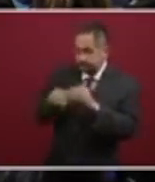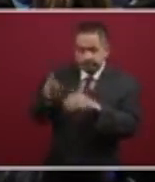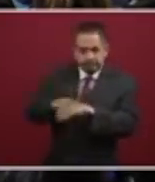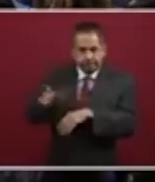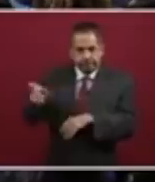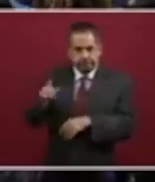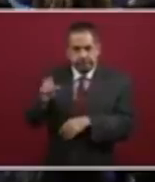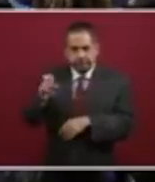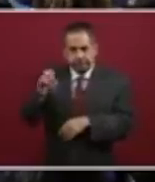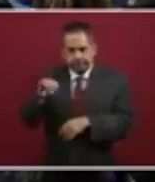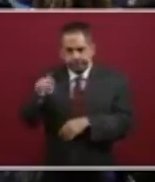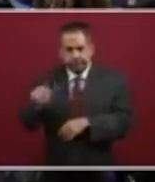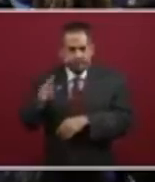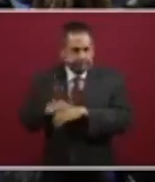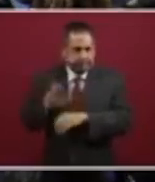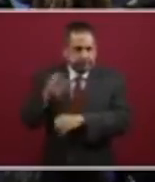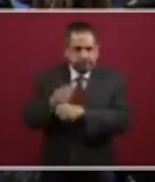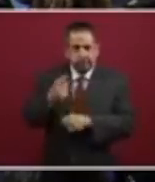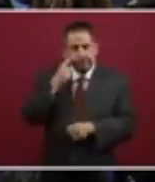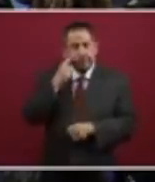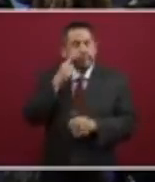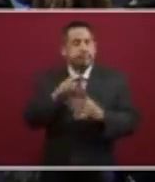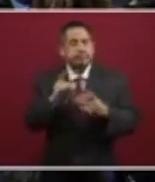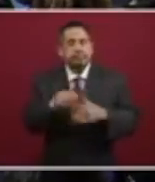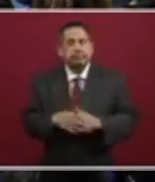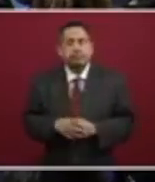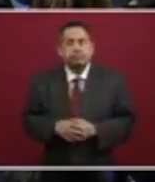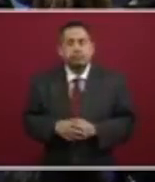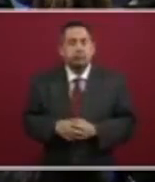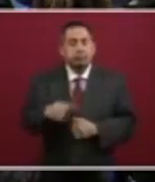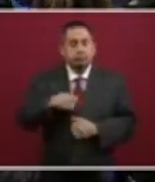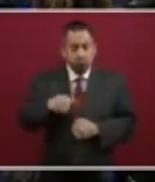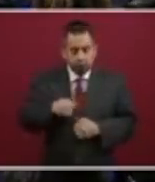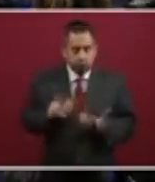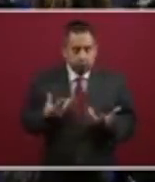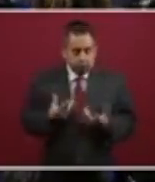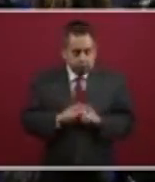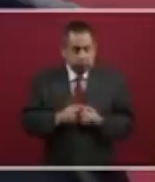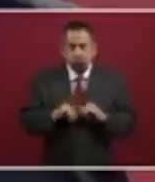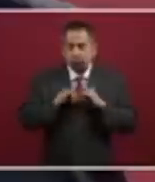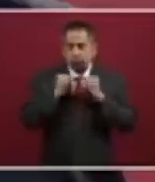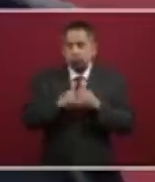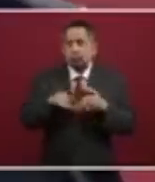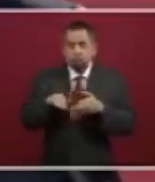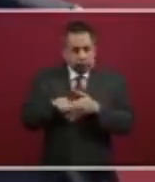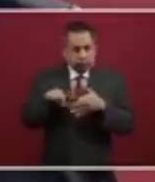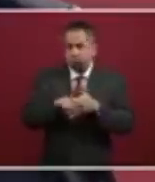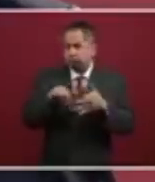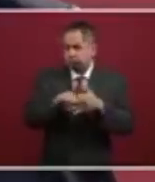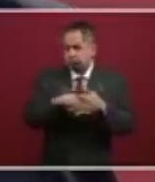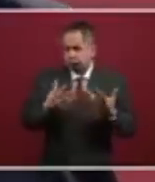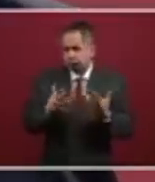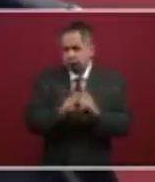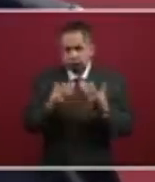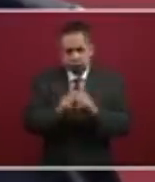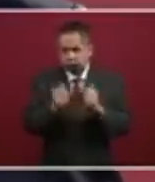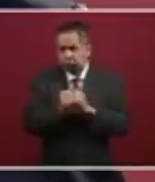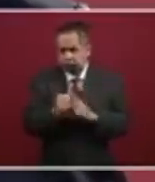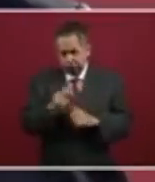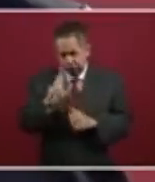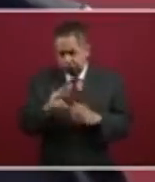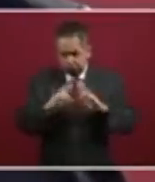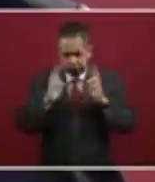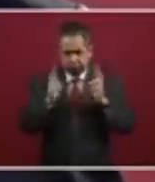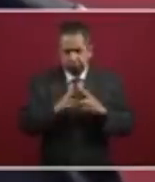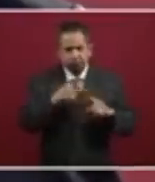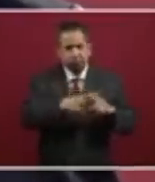tenga la palabra. Me estoy reuniendo constantemente con